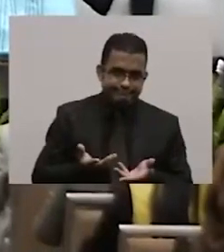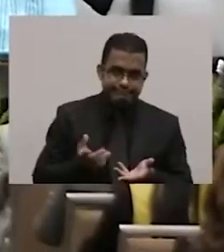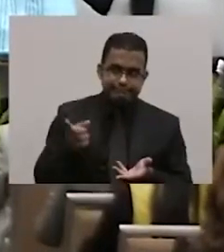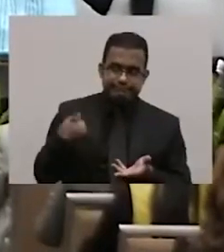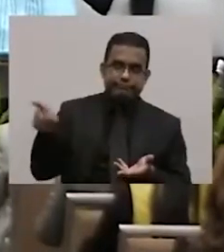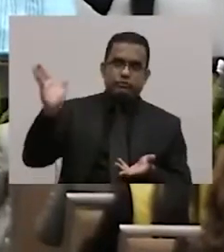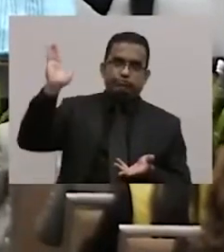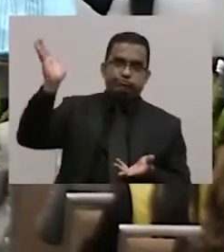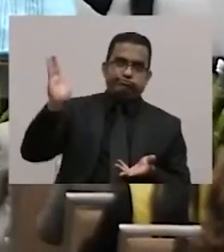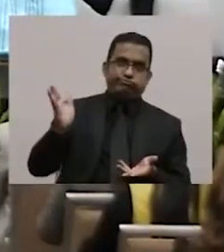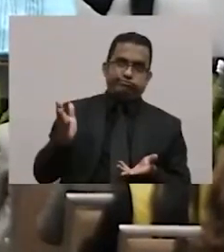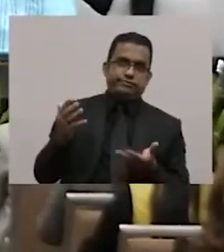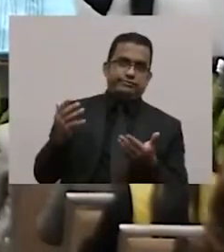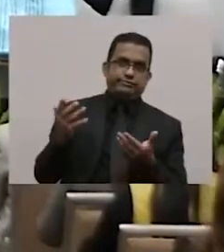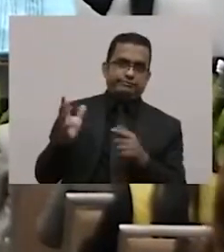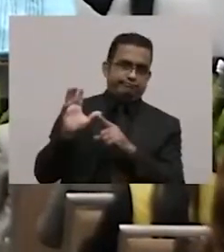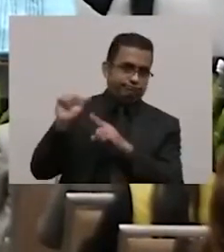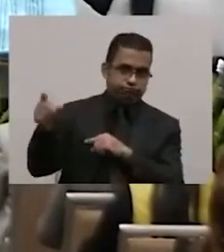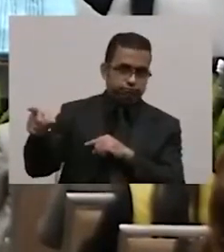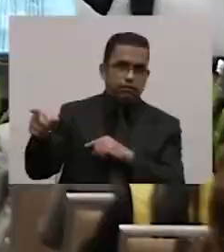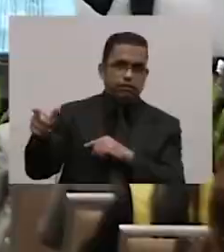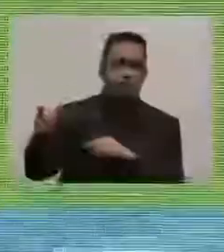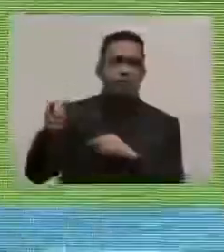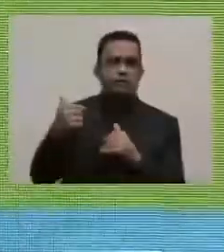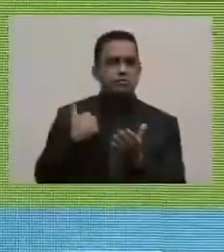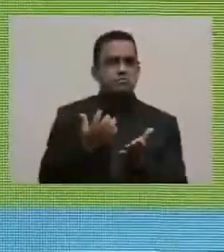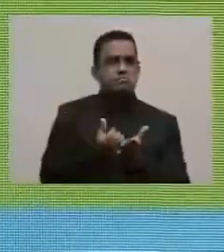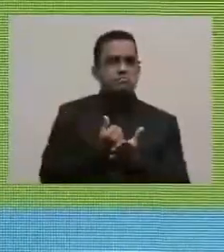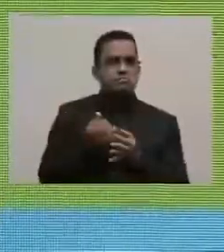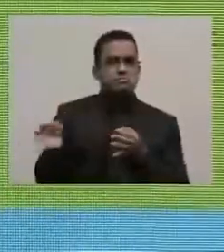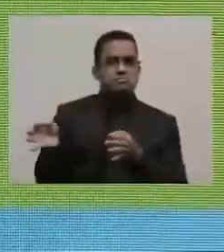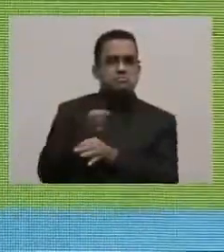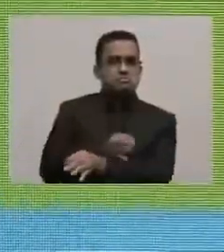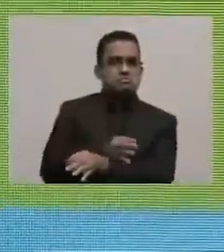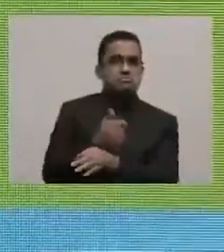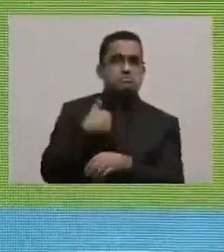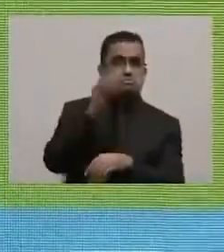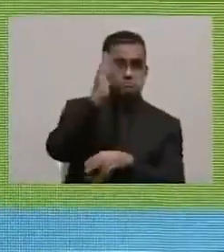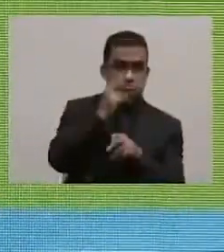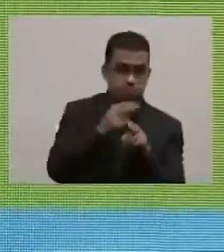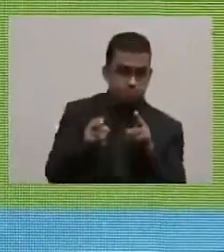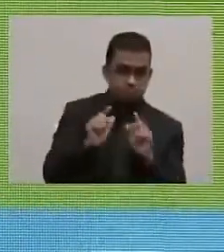hemos rediseñado y darle después el escenario a todos ellos.